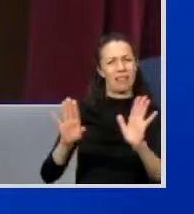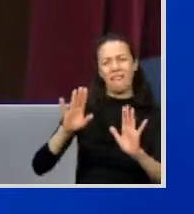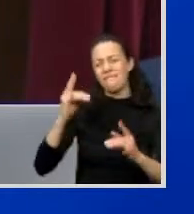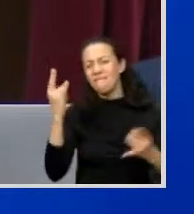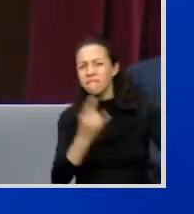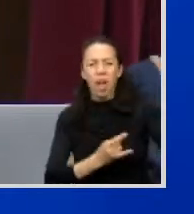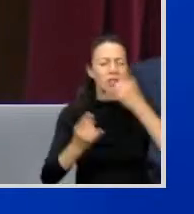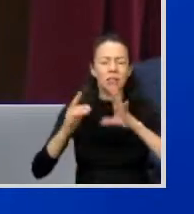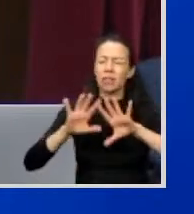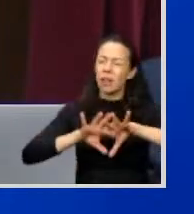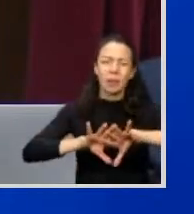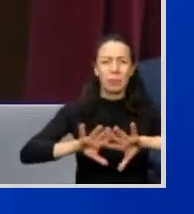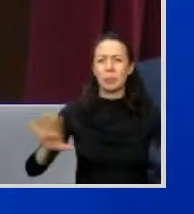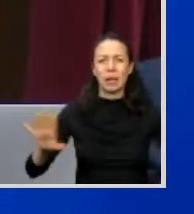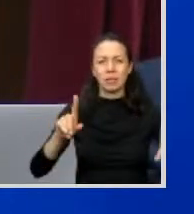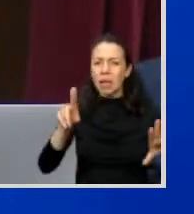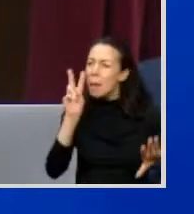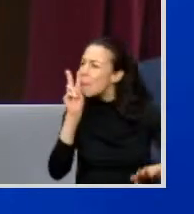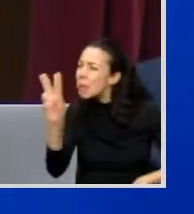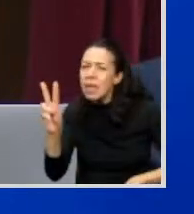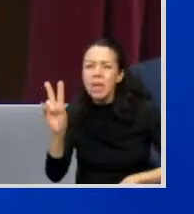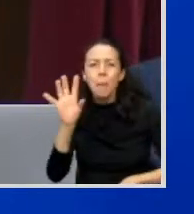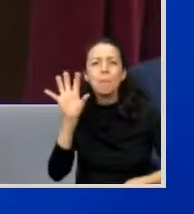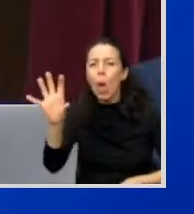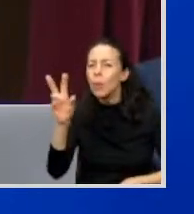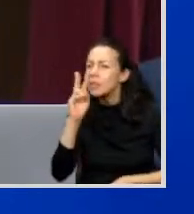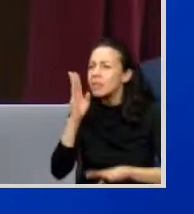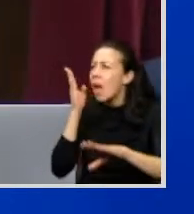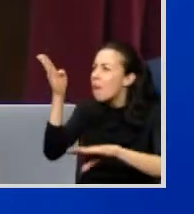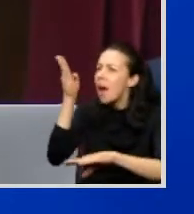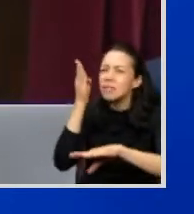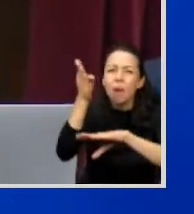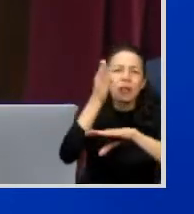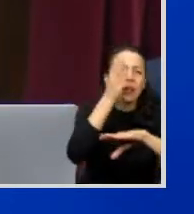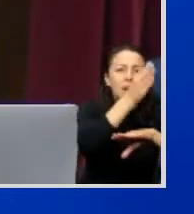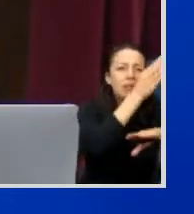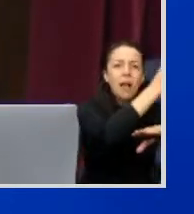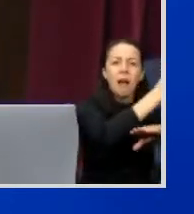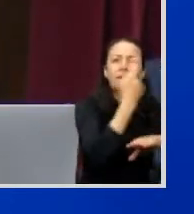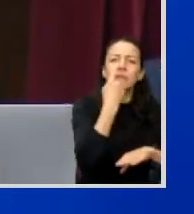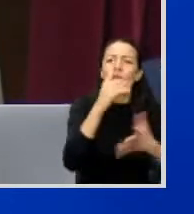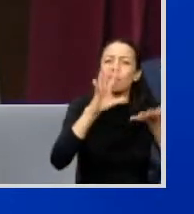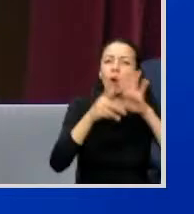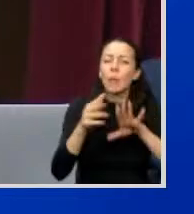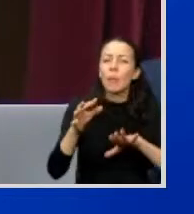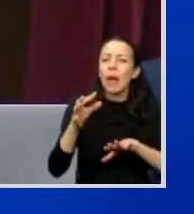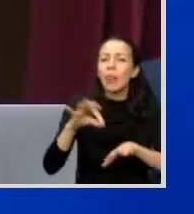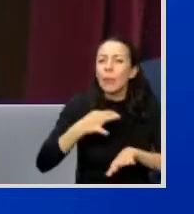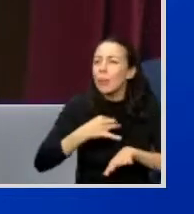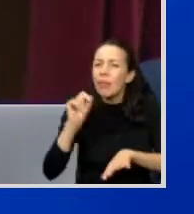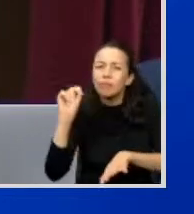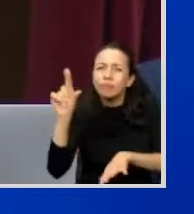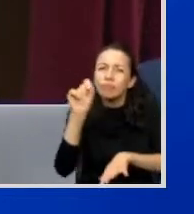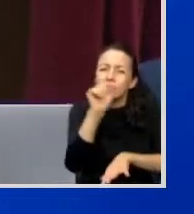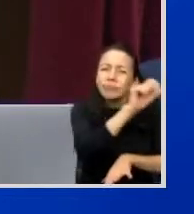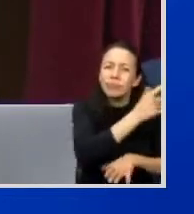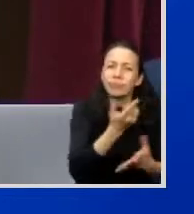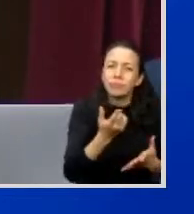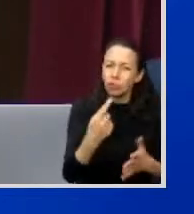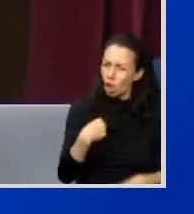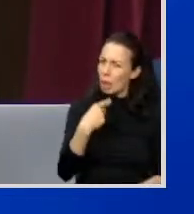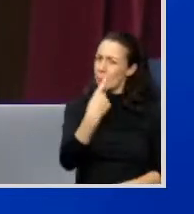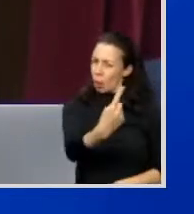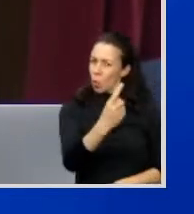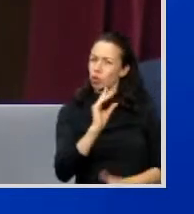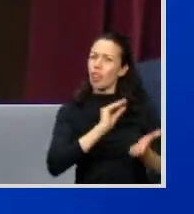y les plantearon este tema y creo que Francos al menos trascendió, le dijo, bueno, vayan, pero todavía es gobierno. Exacto. No podemos todavía hacer cargo son